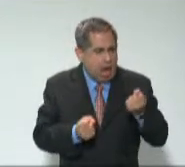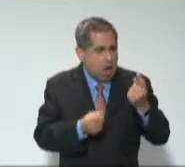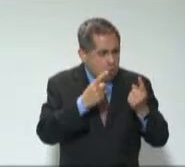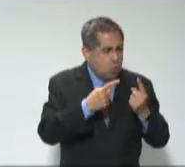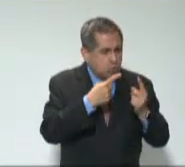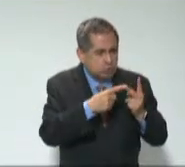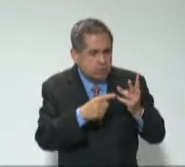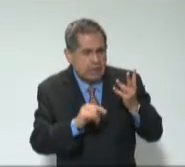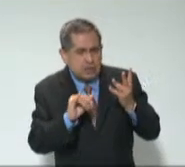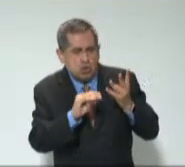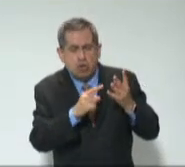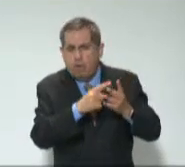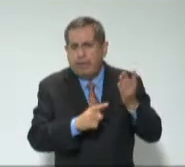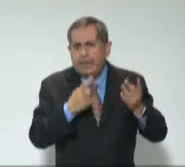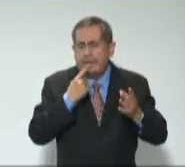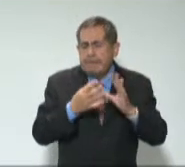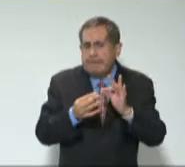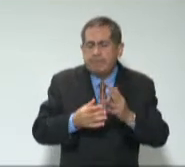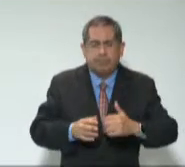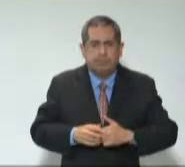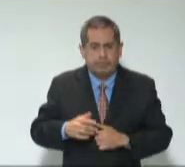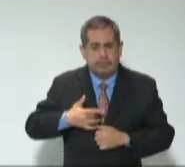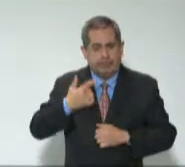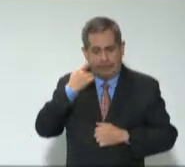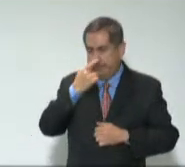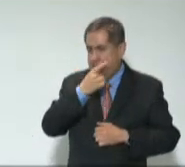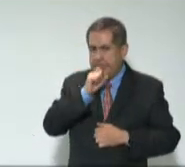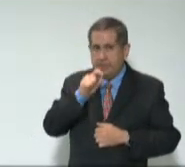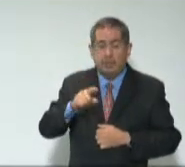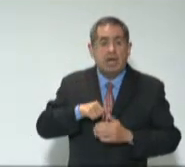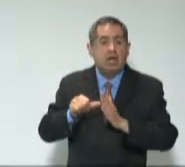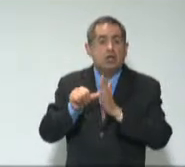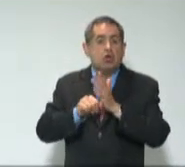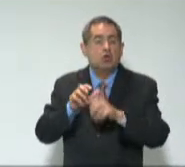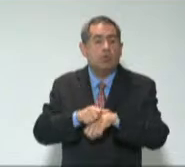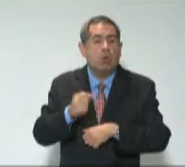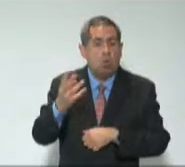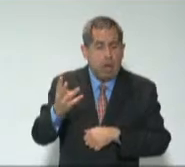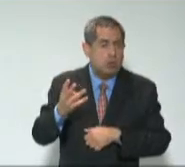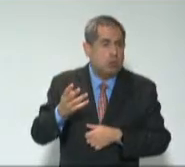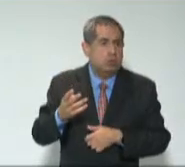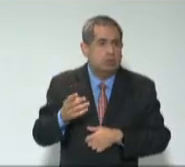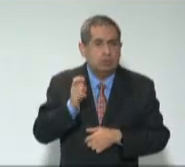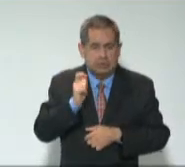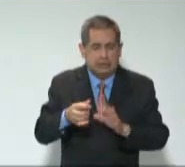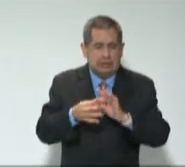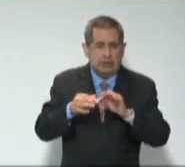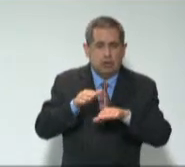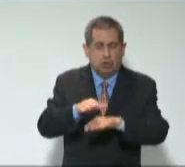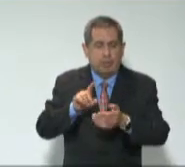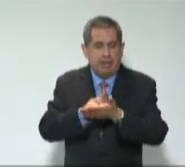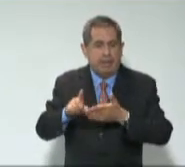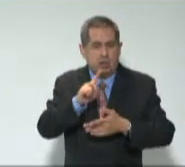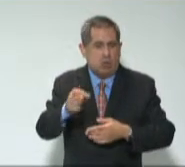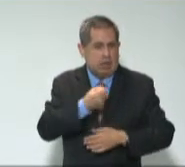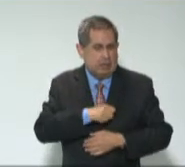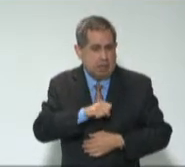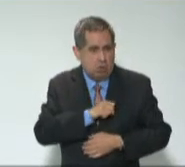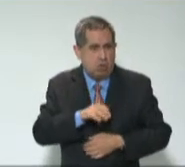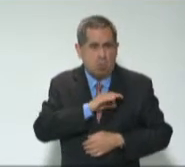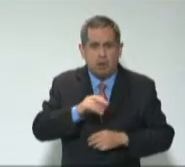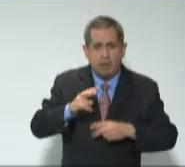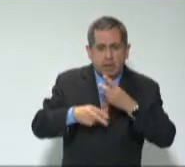debidamente justificadas nos parece también que el artículo cuarto que que que habla sobre el derecho a la salud se